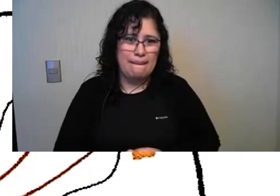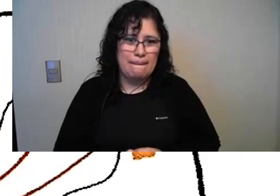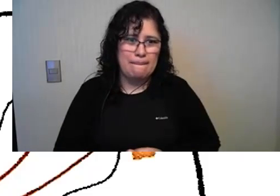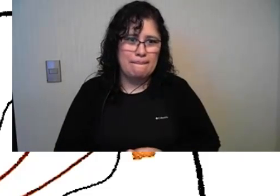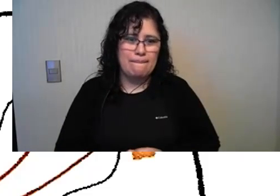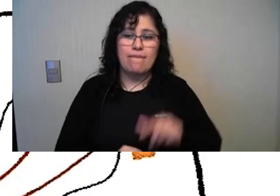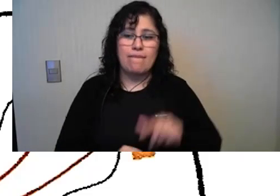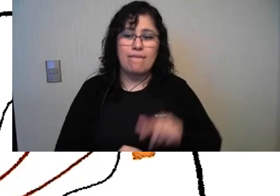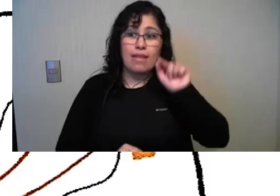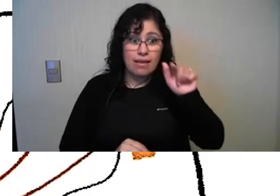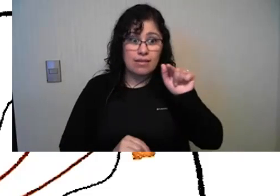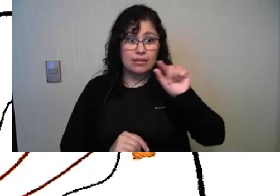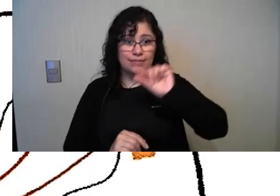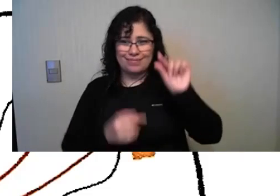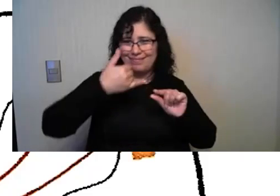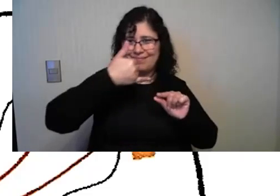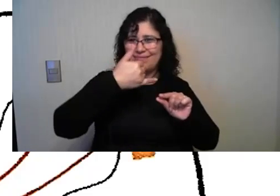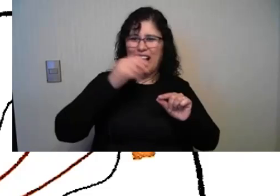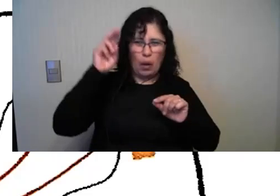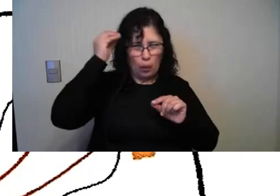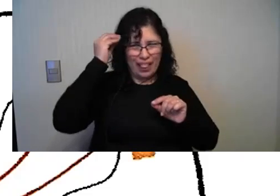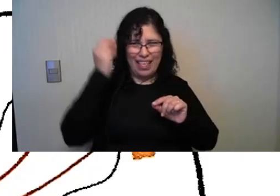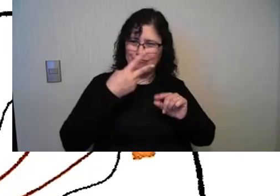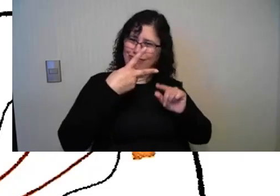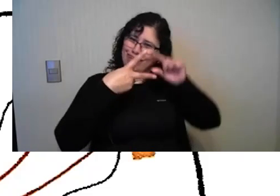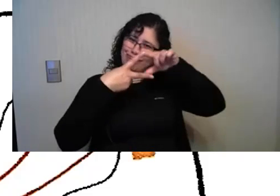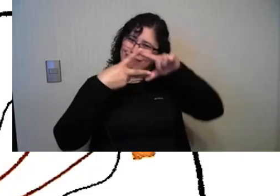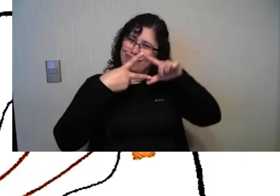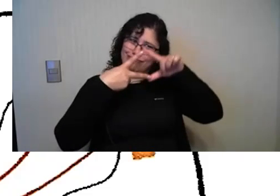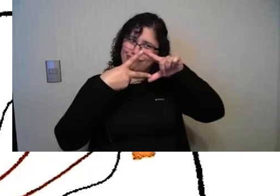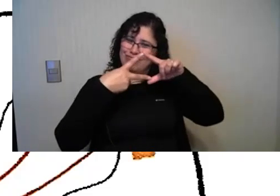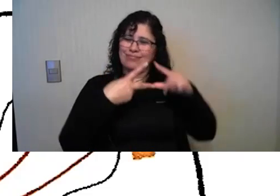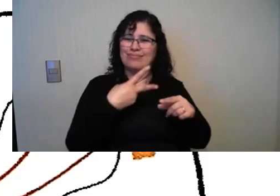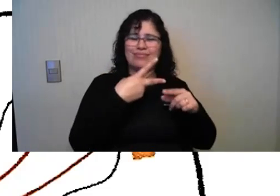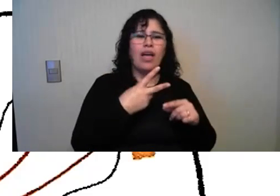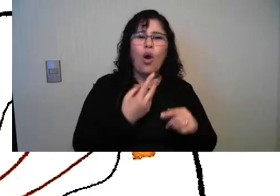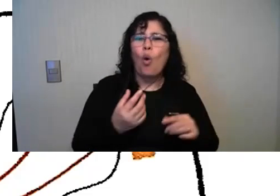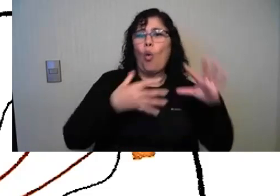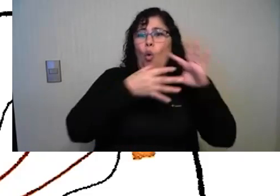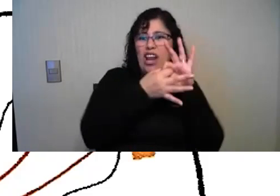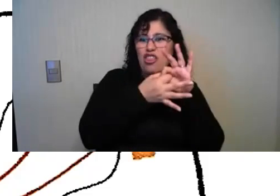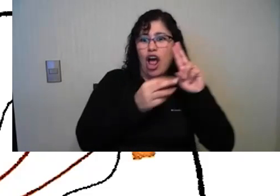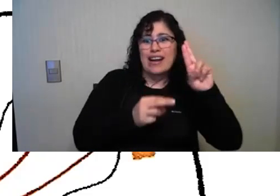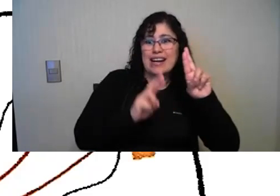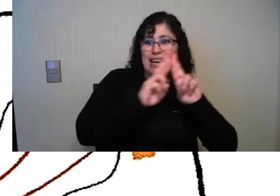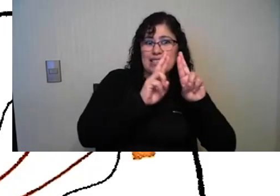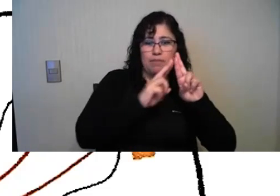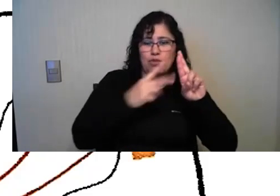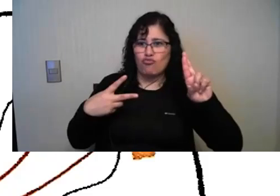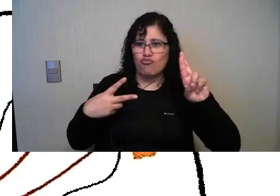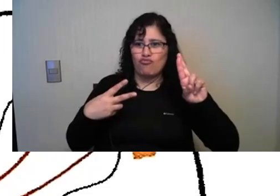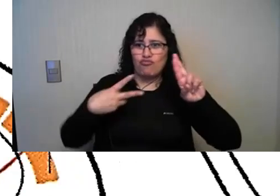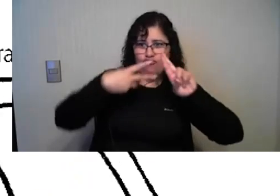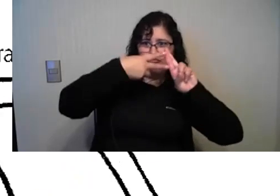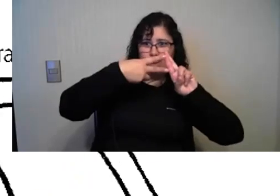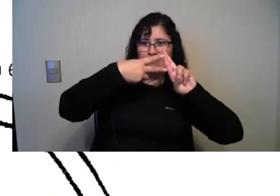Y esta Y representa que aquí está conectándose con un receptor. Esta sería la primera neurona de esta vía.